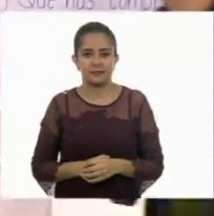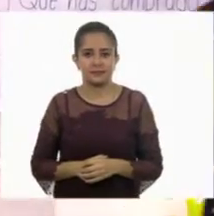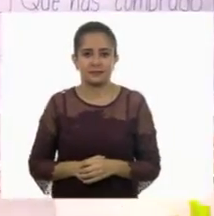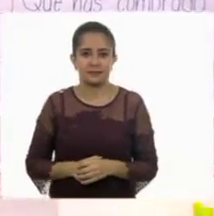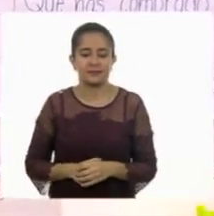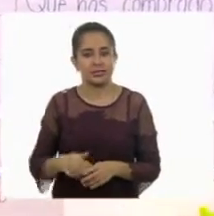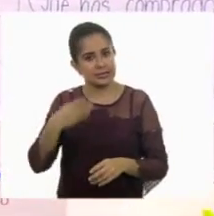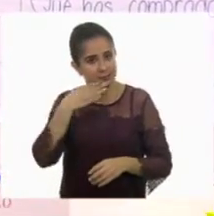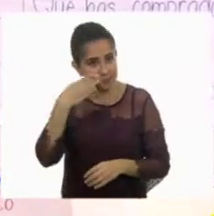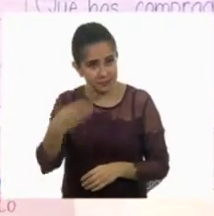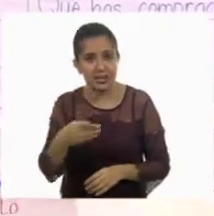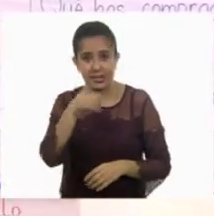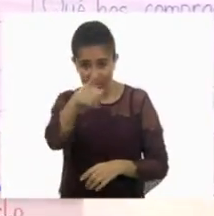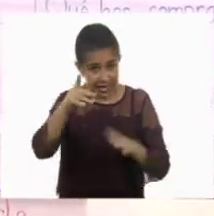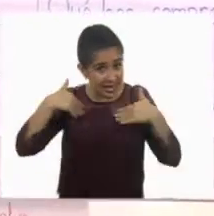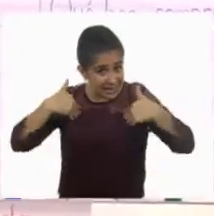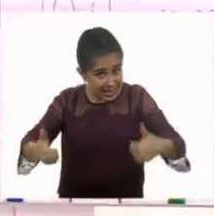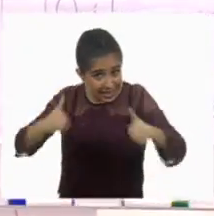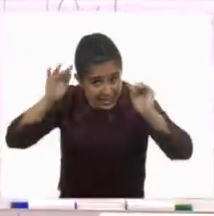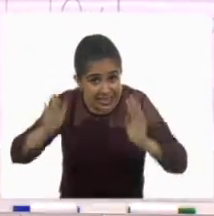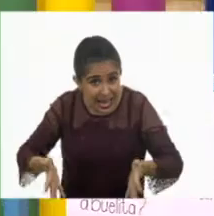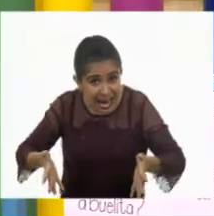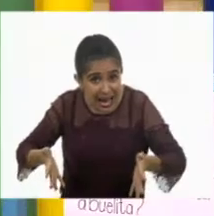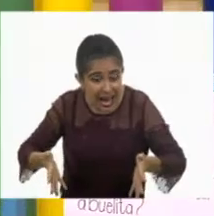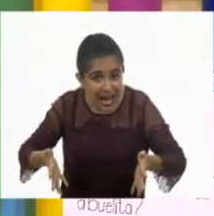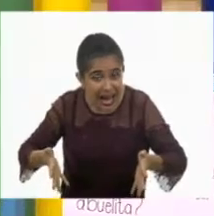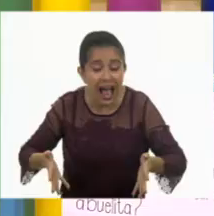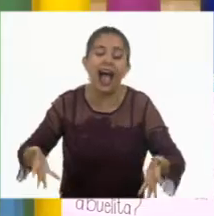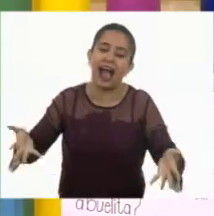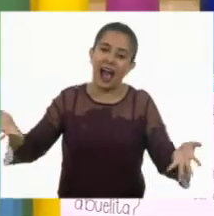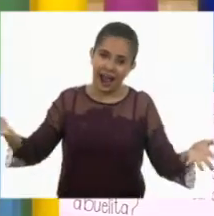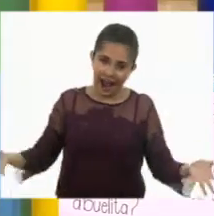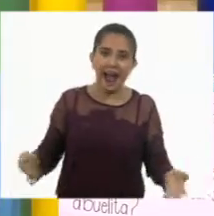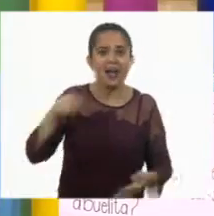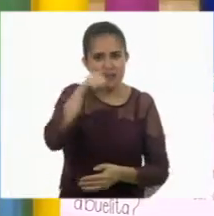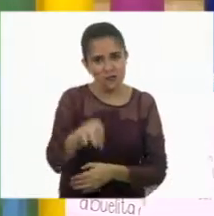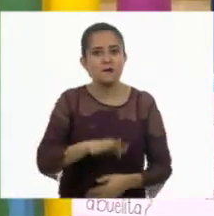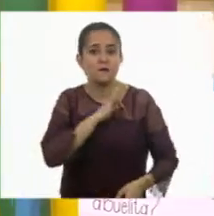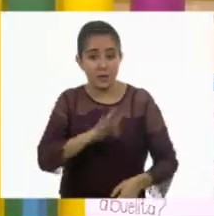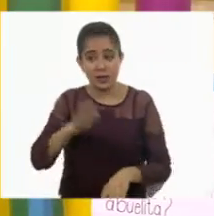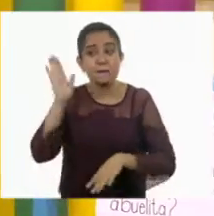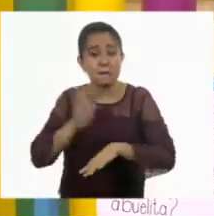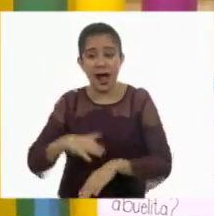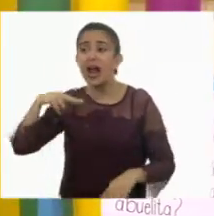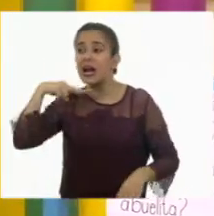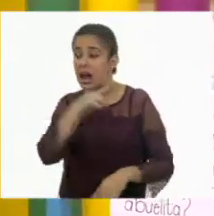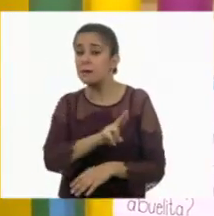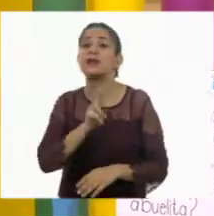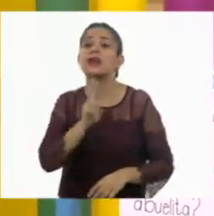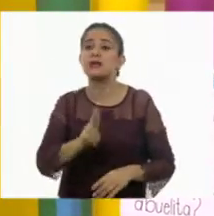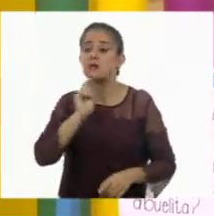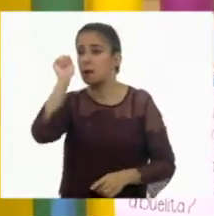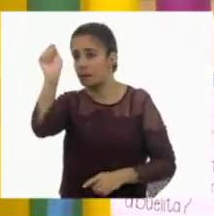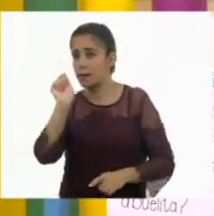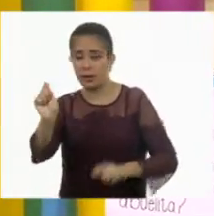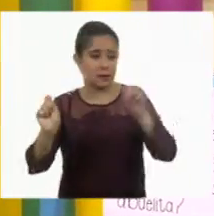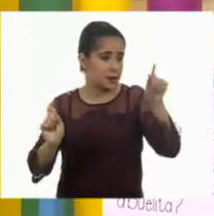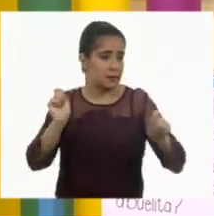Ya vamos entendiendo, ¿verdad? Que ya hasta nos podemos ir un poquito más ágiles. Bueno, vamos a continuar, ¿sí?